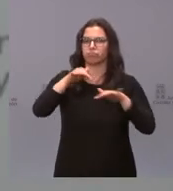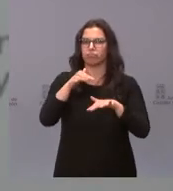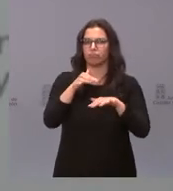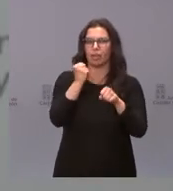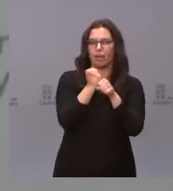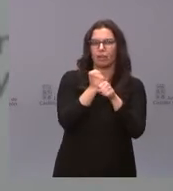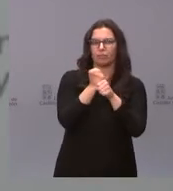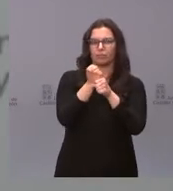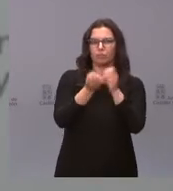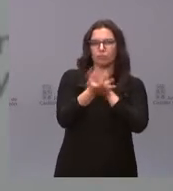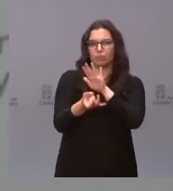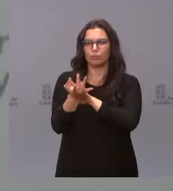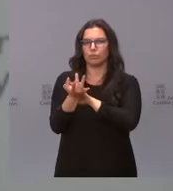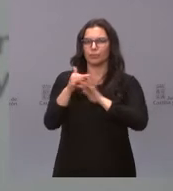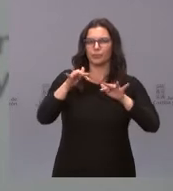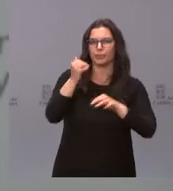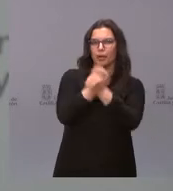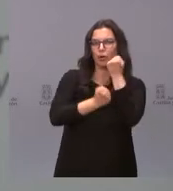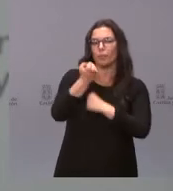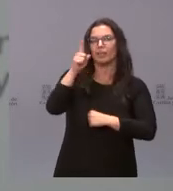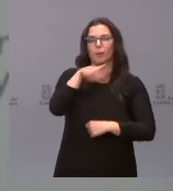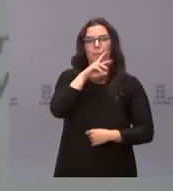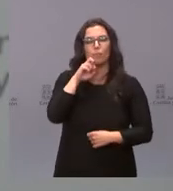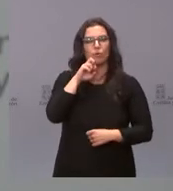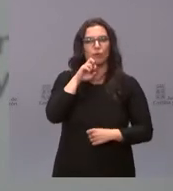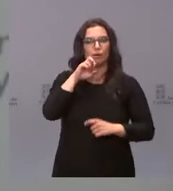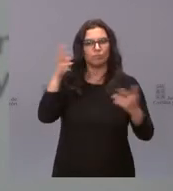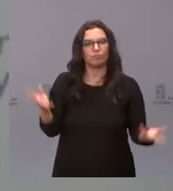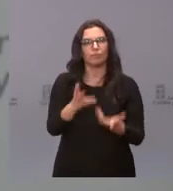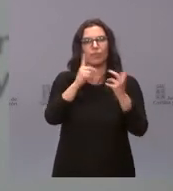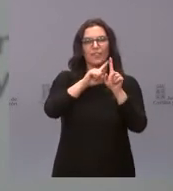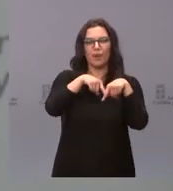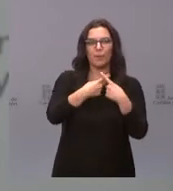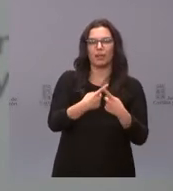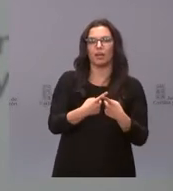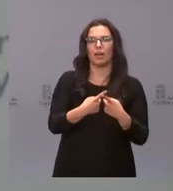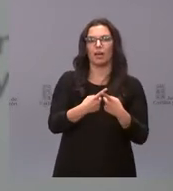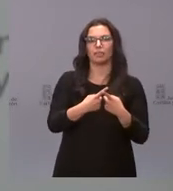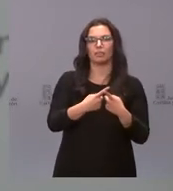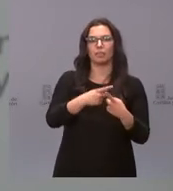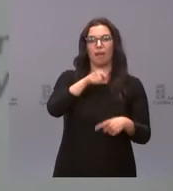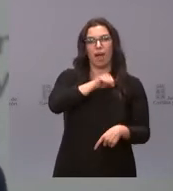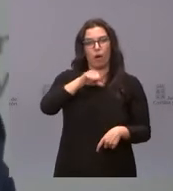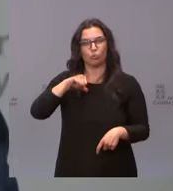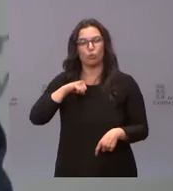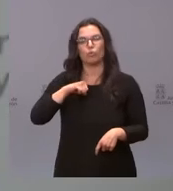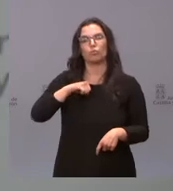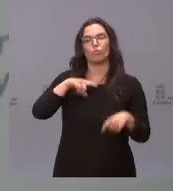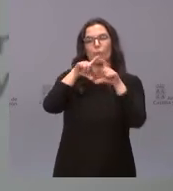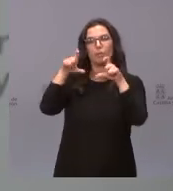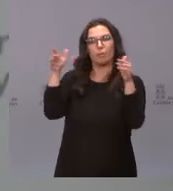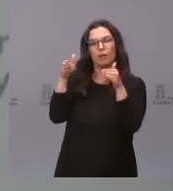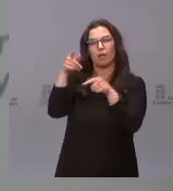de proteger y de incentivar a las familias a los autónomos a las pymes